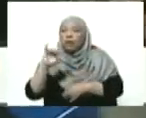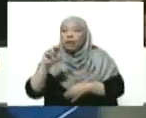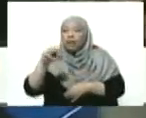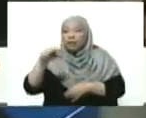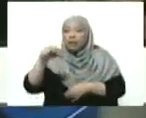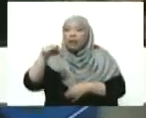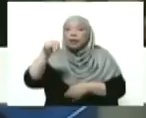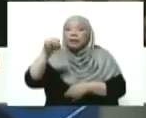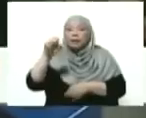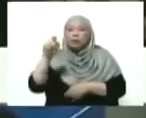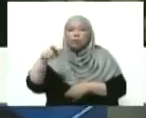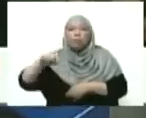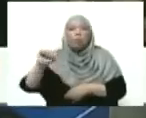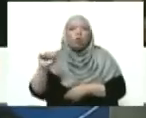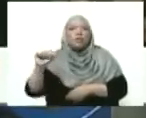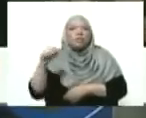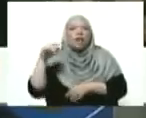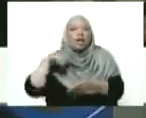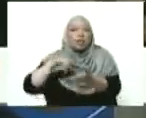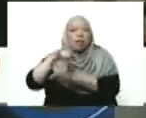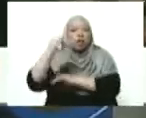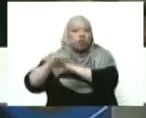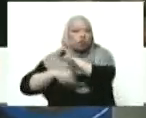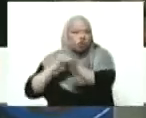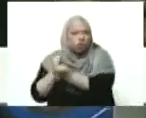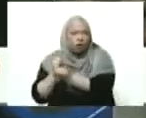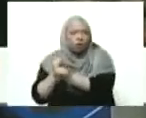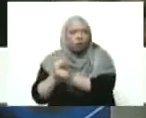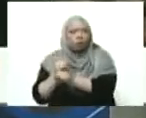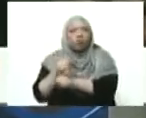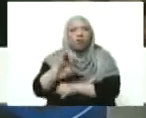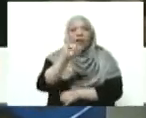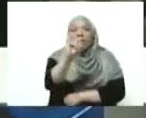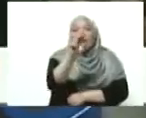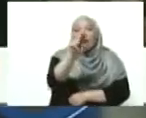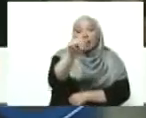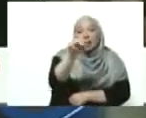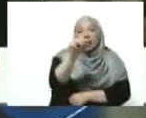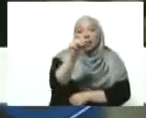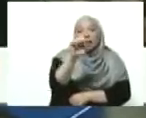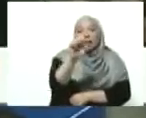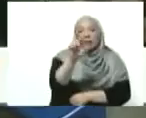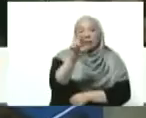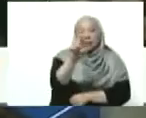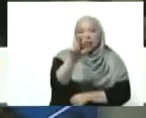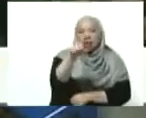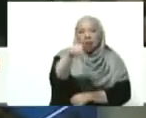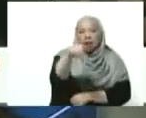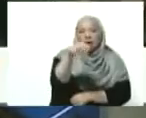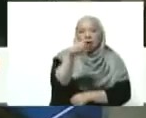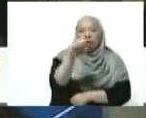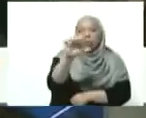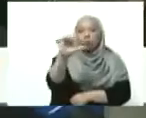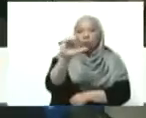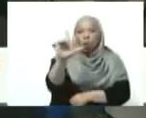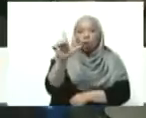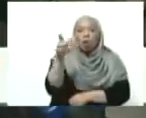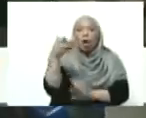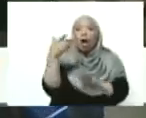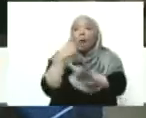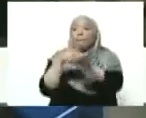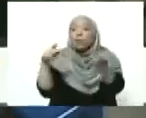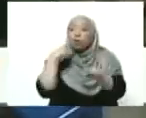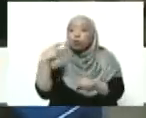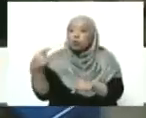la Interpol como tal no tiene ningún registro de esta naturaleza, por eso es que el avión está legal, los procedimientos que hicieron está